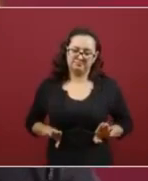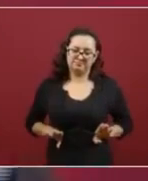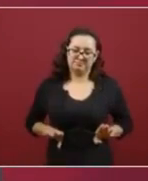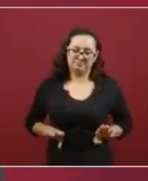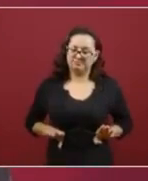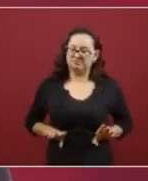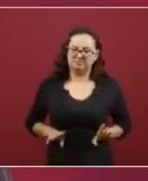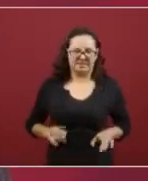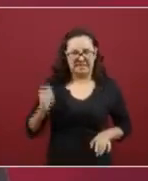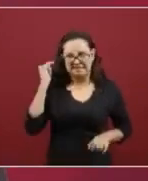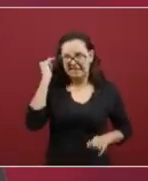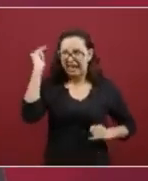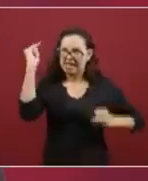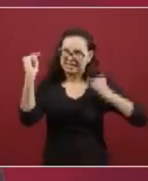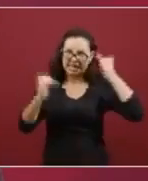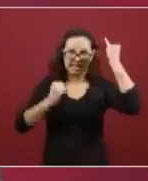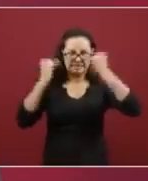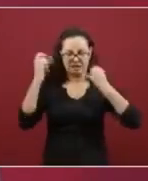movió todo.